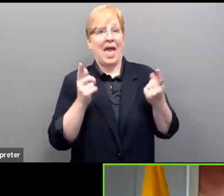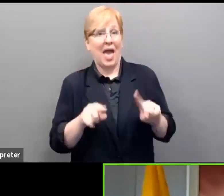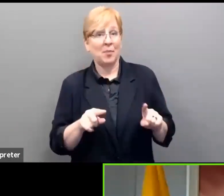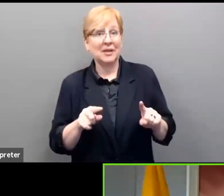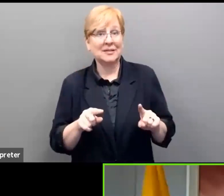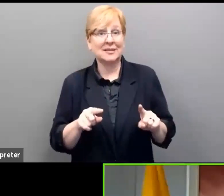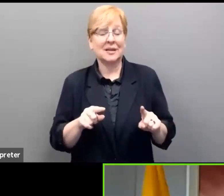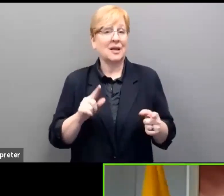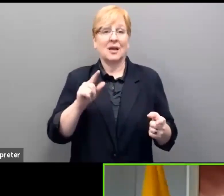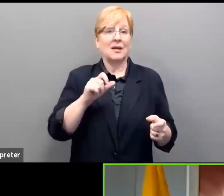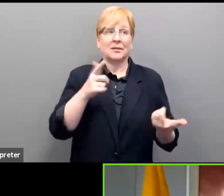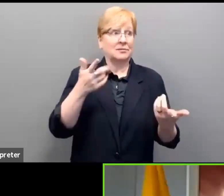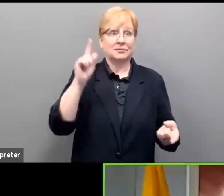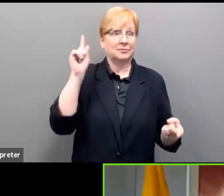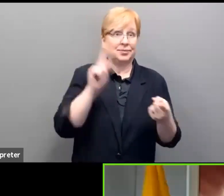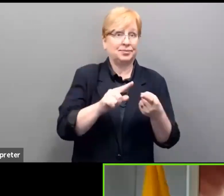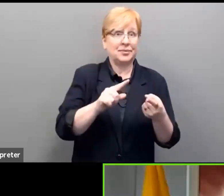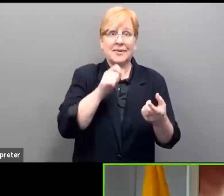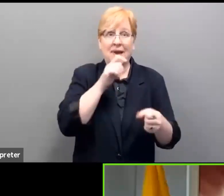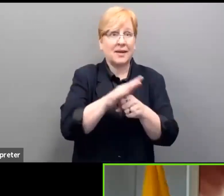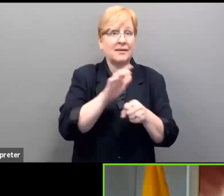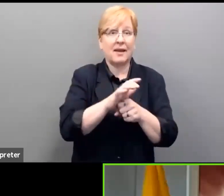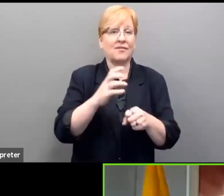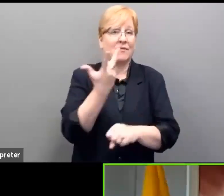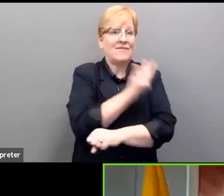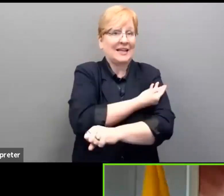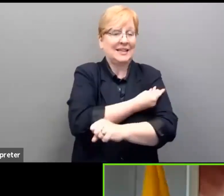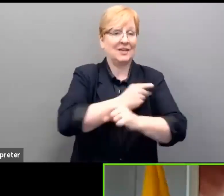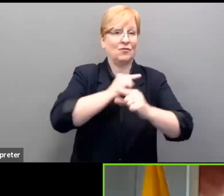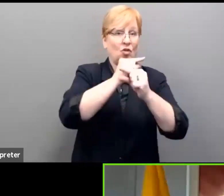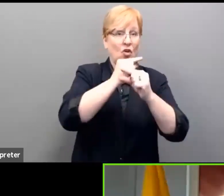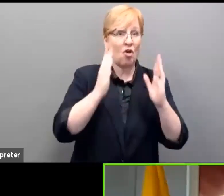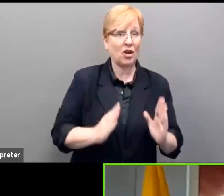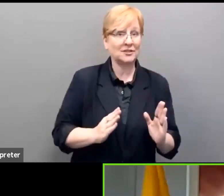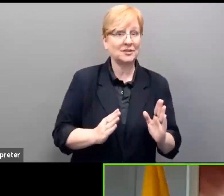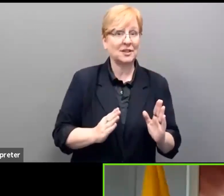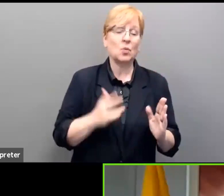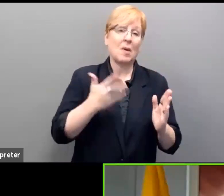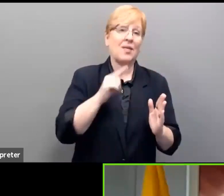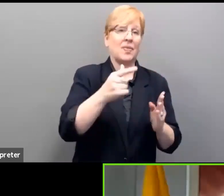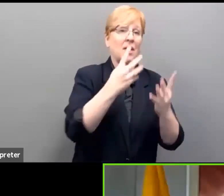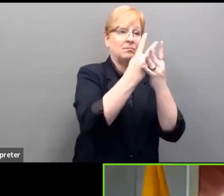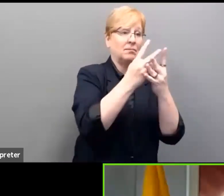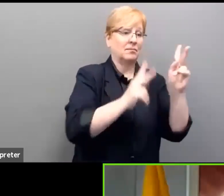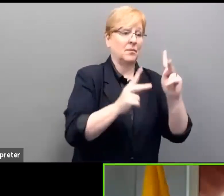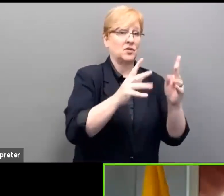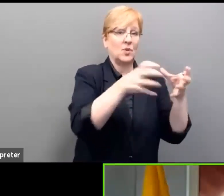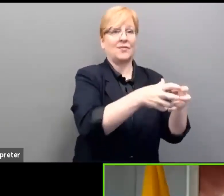rastrea con las tasas menores de vacunación que tenemos en algunos de los condados. En esos condados en particular, si eso ocurre,